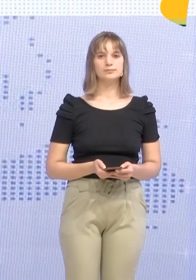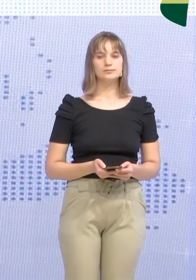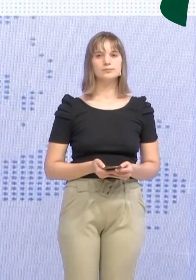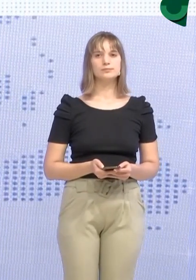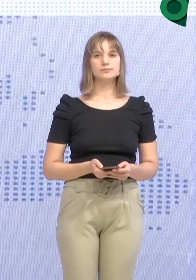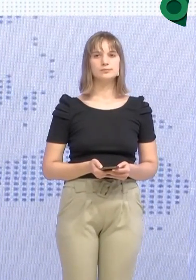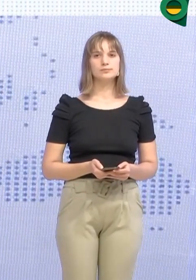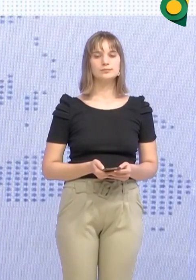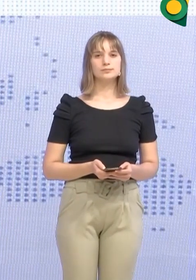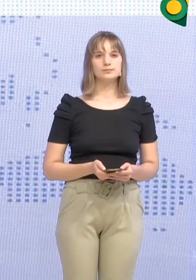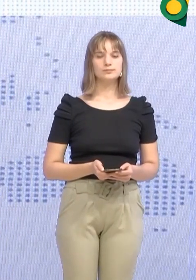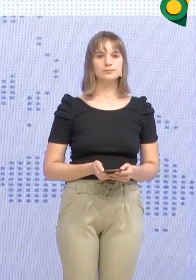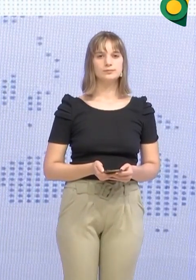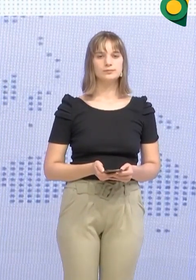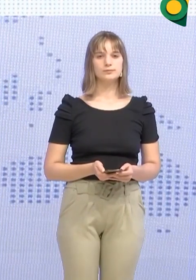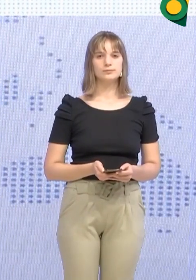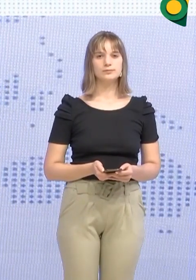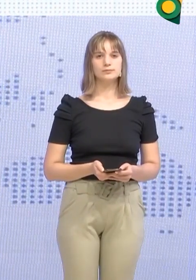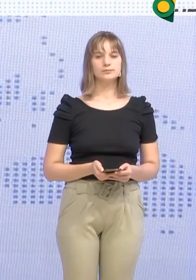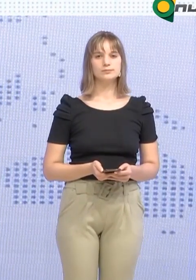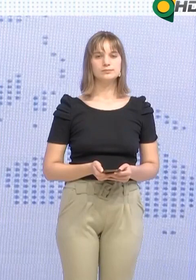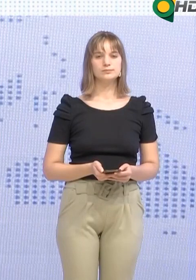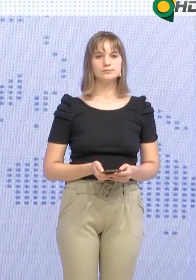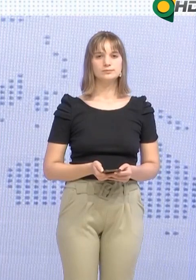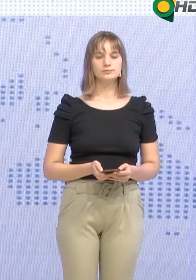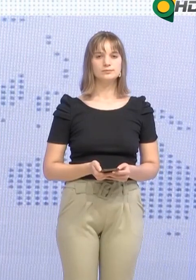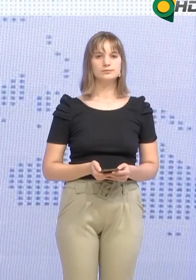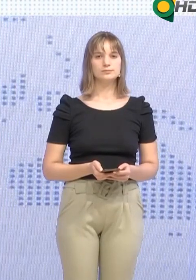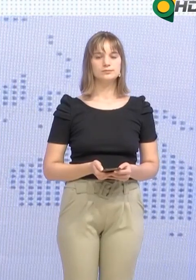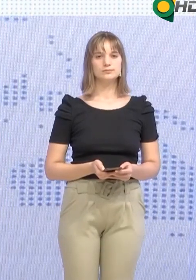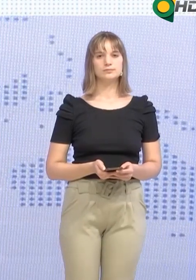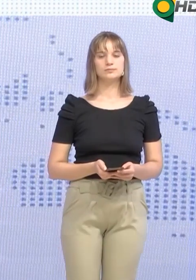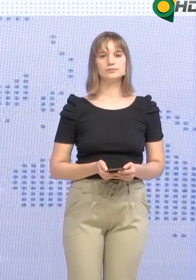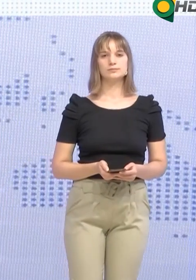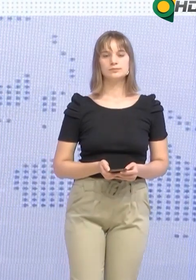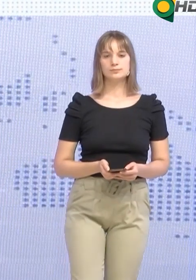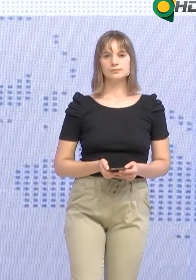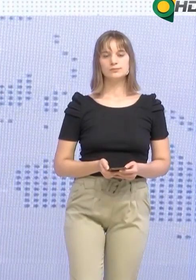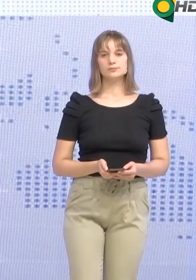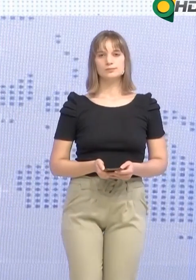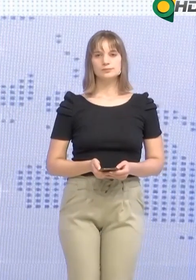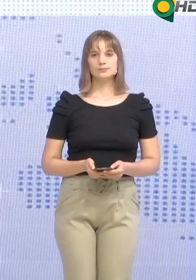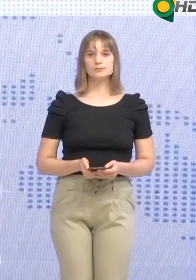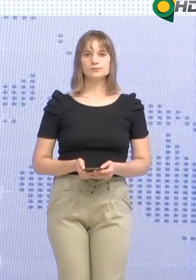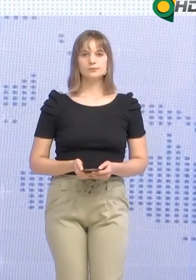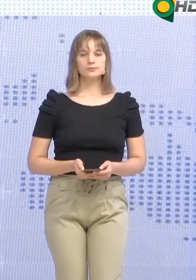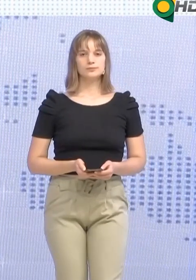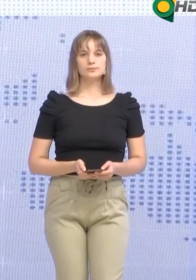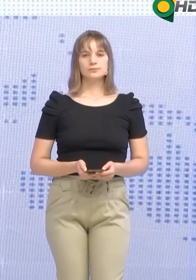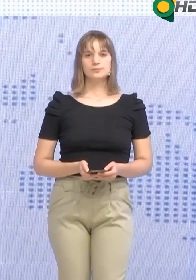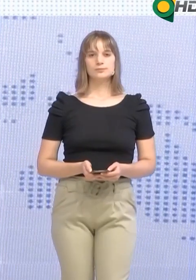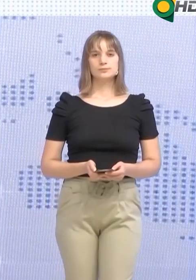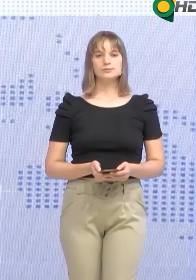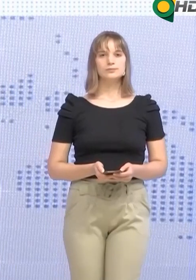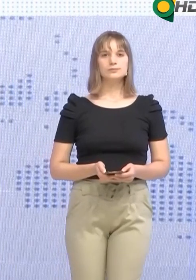Muchas veces si uno actúa en forma inmediata, ¿por qué? Porque a uno le sacan plata, le generan un préstamo personal, y desde ya que